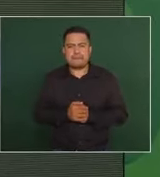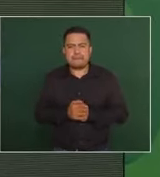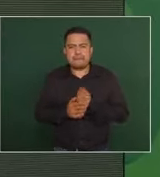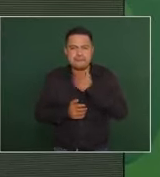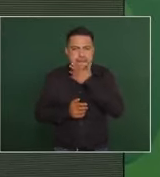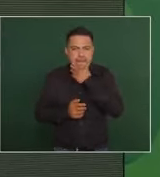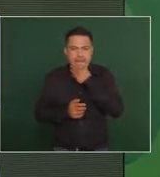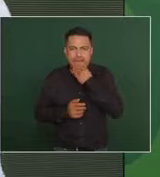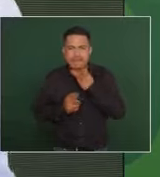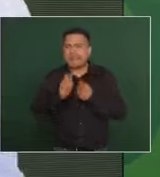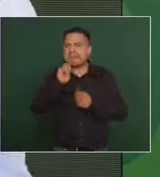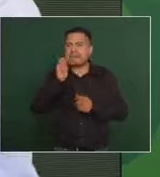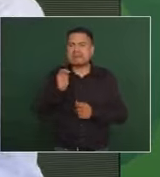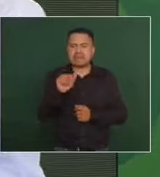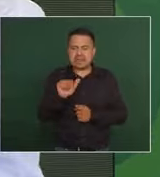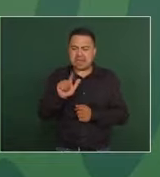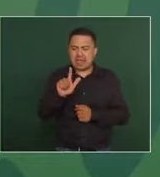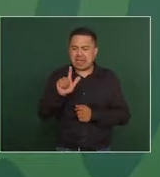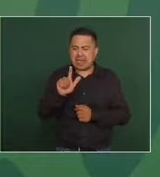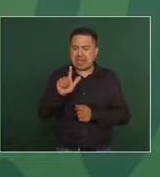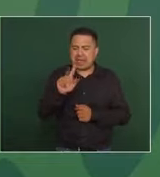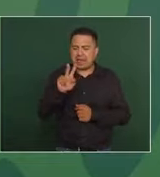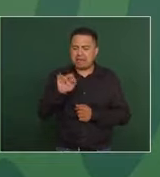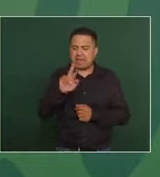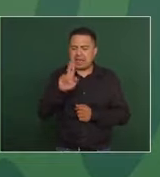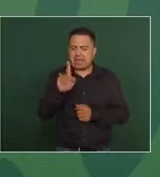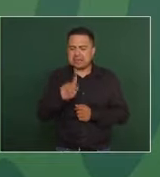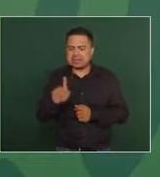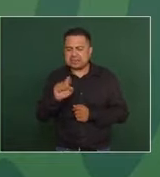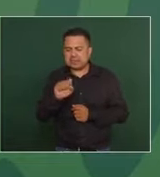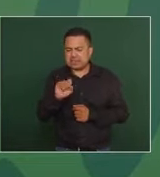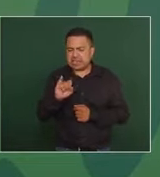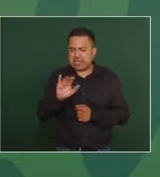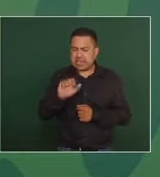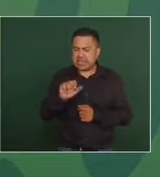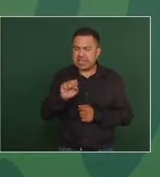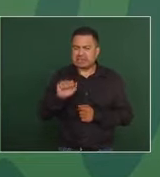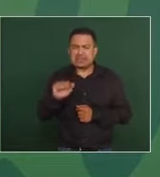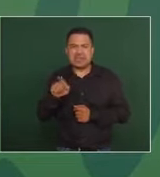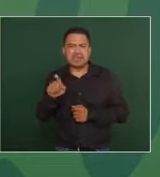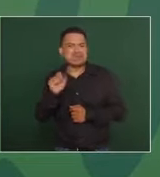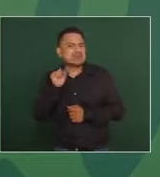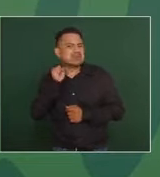es Álvarez y Casa, un senador